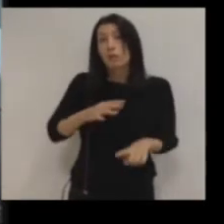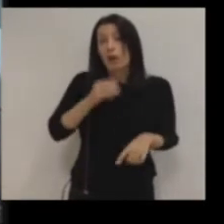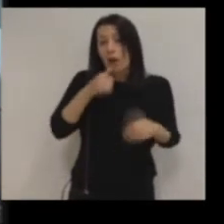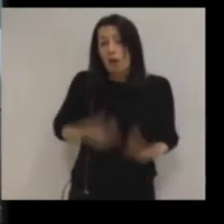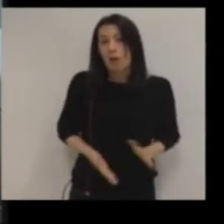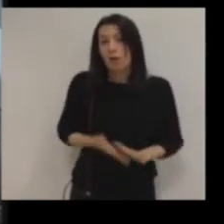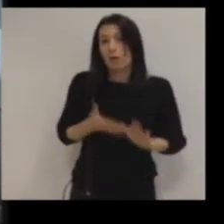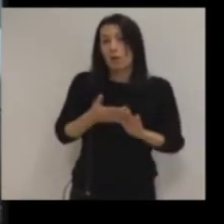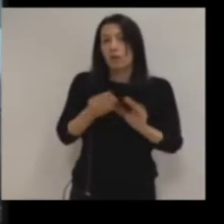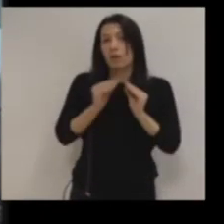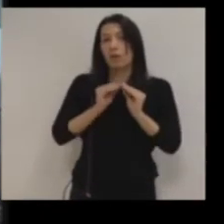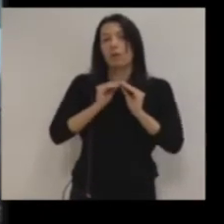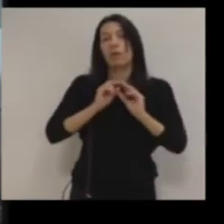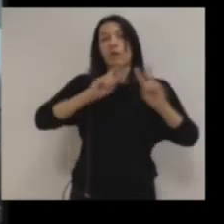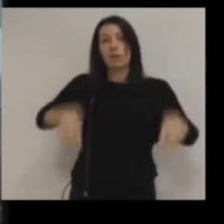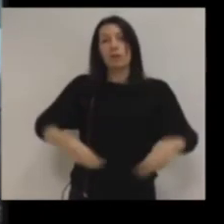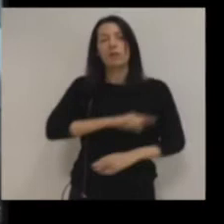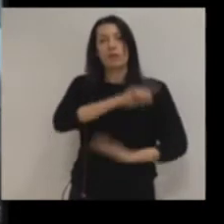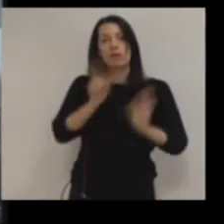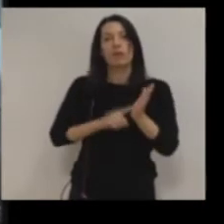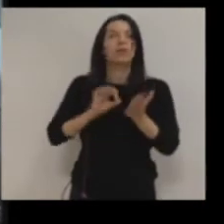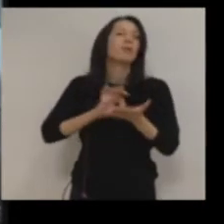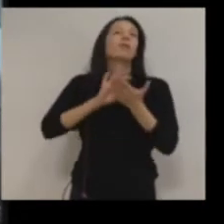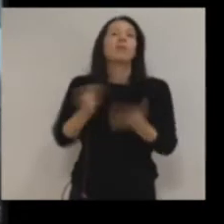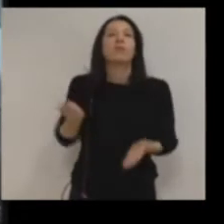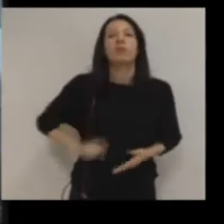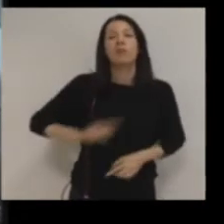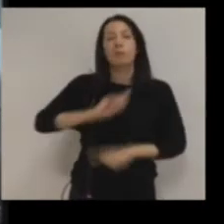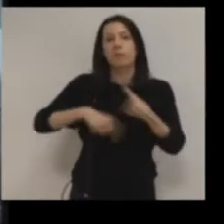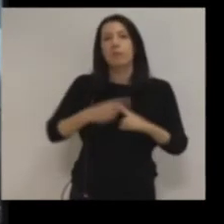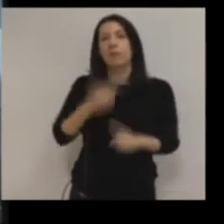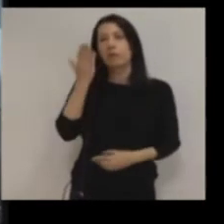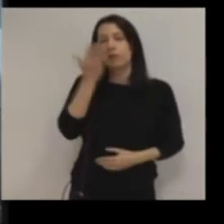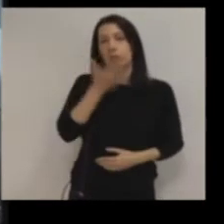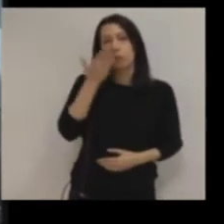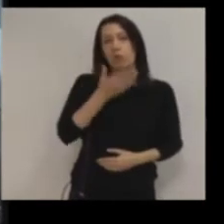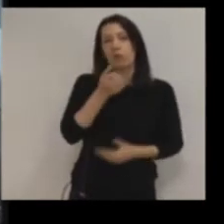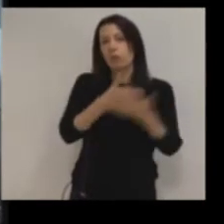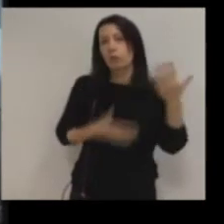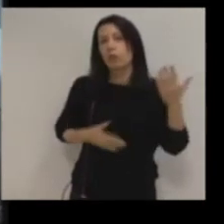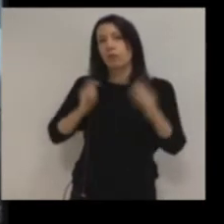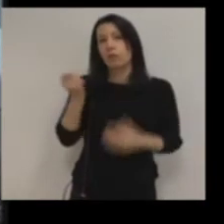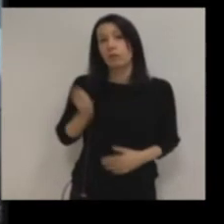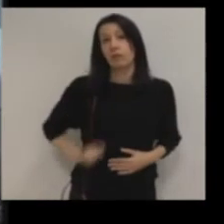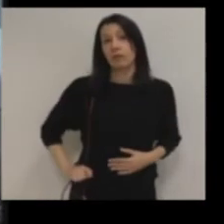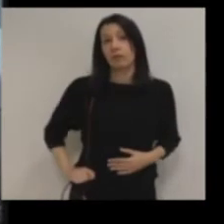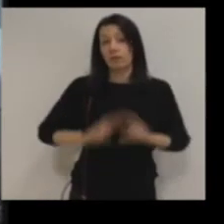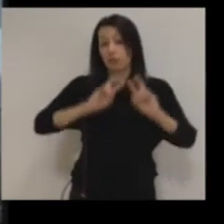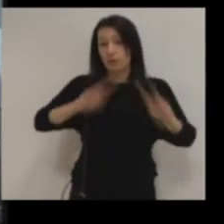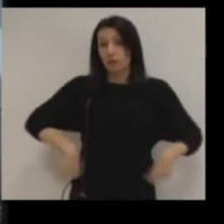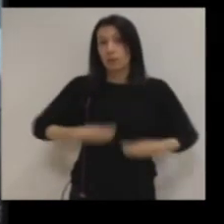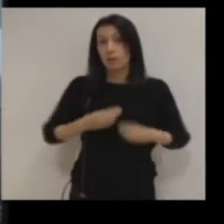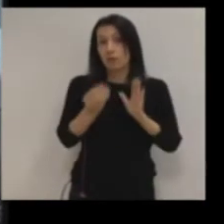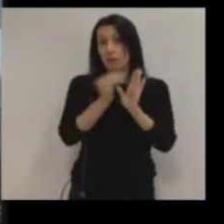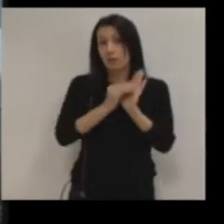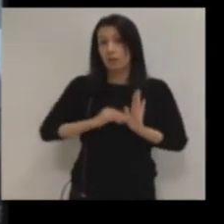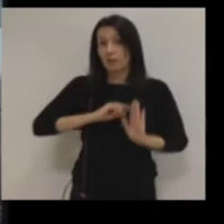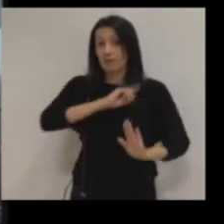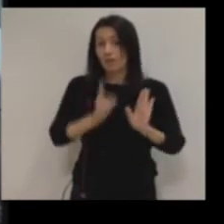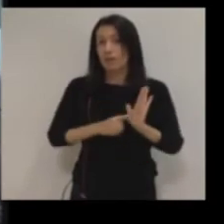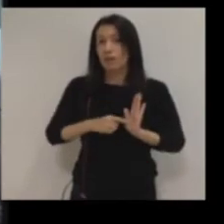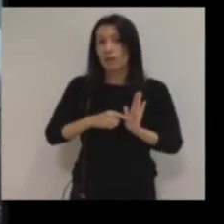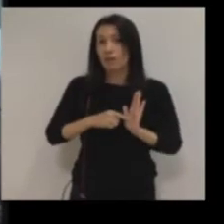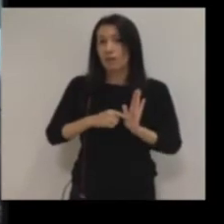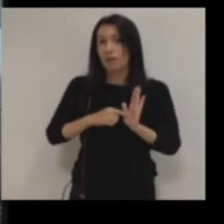modificando la ley de servicios profesionales y colegios profesionales. Dentro de esa modificación de ley de servicios profesionales y colegios profesionales,